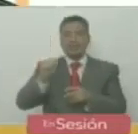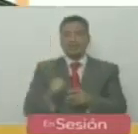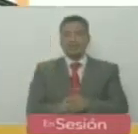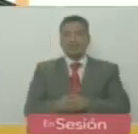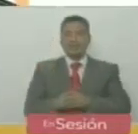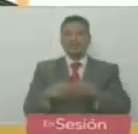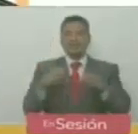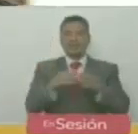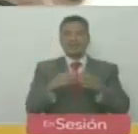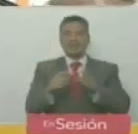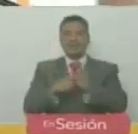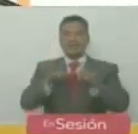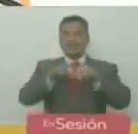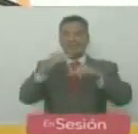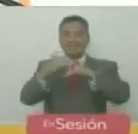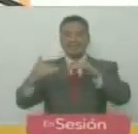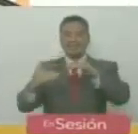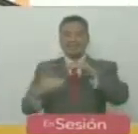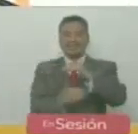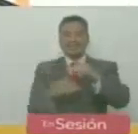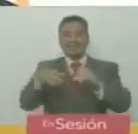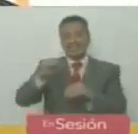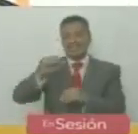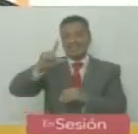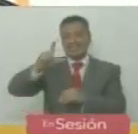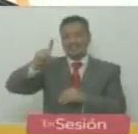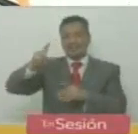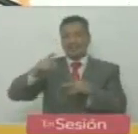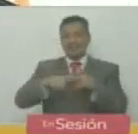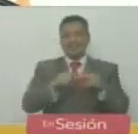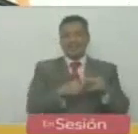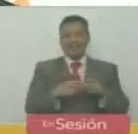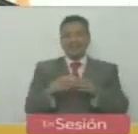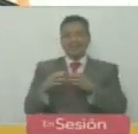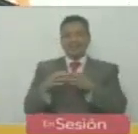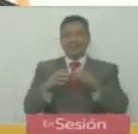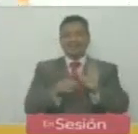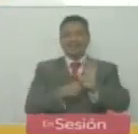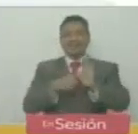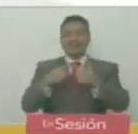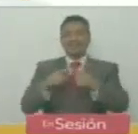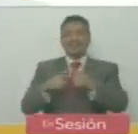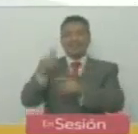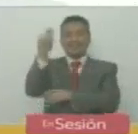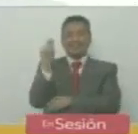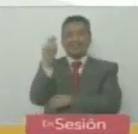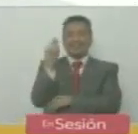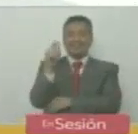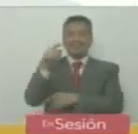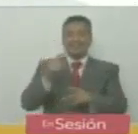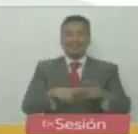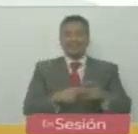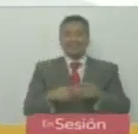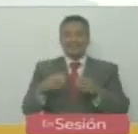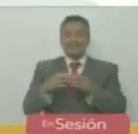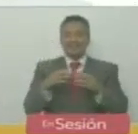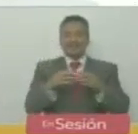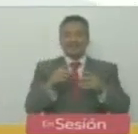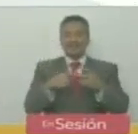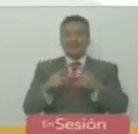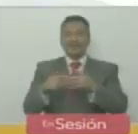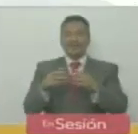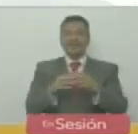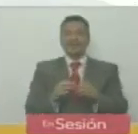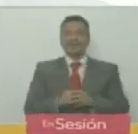la subsecretaria Inti Alejandra Hinojosa Coronado, las diputadas y los diputados indicados en lista